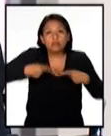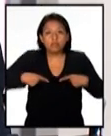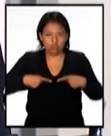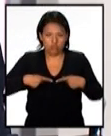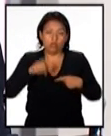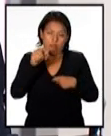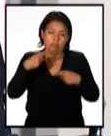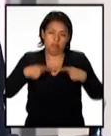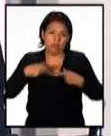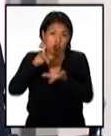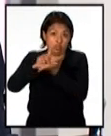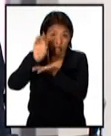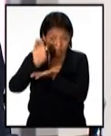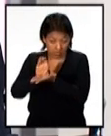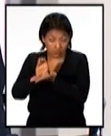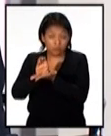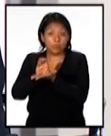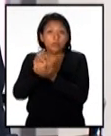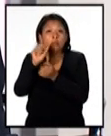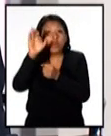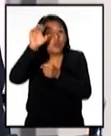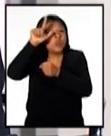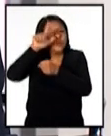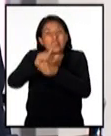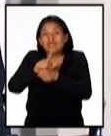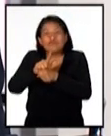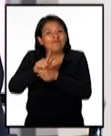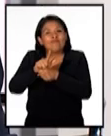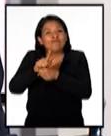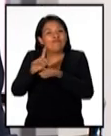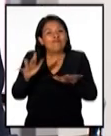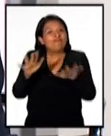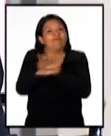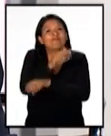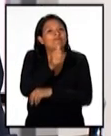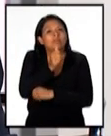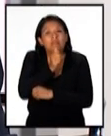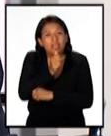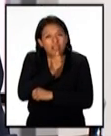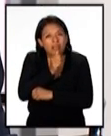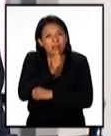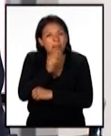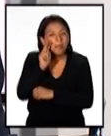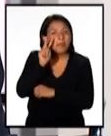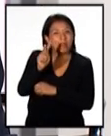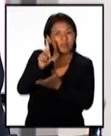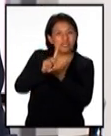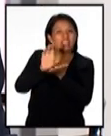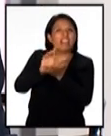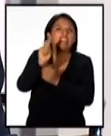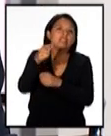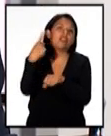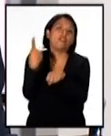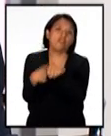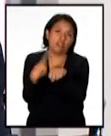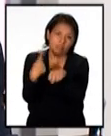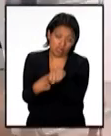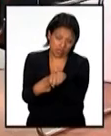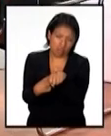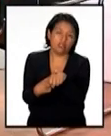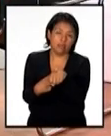discapacidad, pero y culturalmente no hemos hecho el cambio todavía. Seguimos viendo la discapacidad como una enfermedad, seguimos viendo